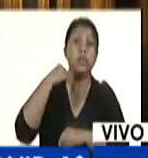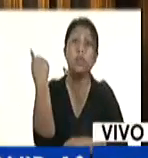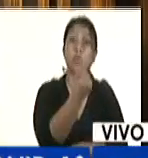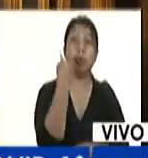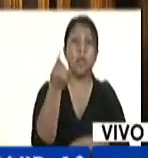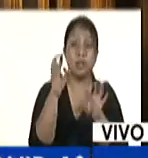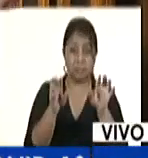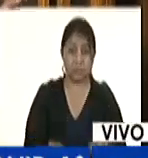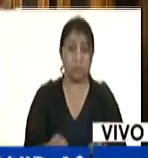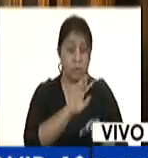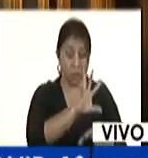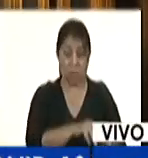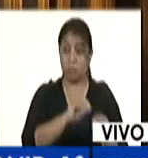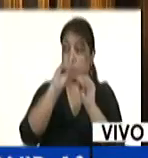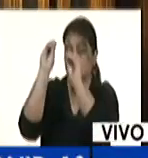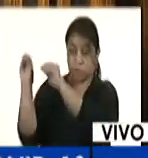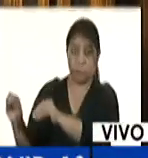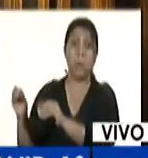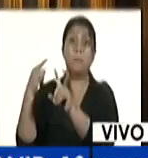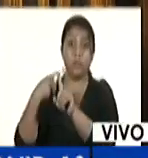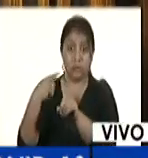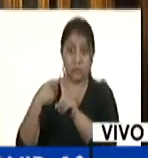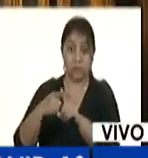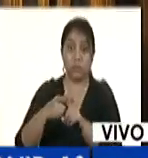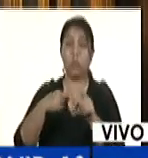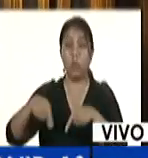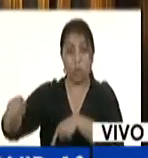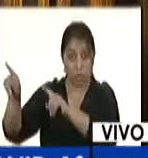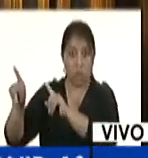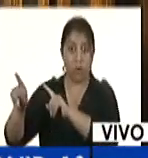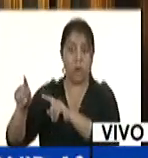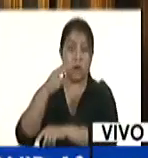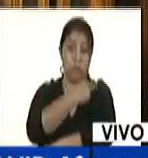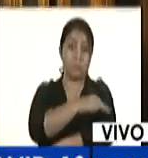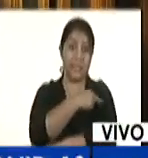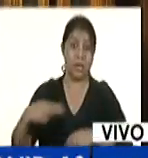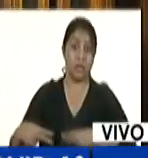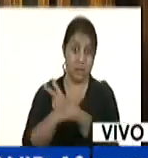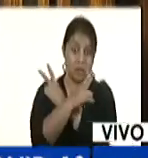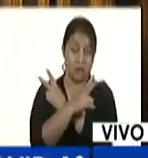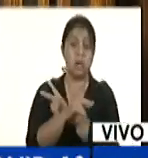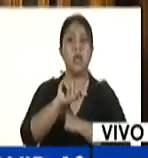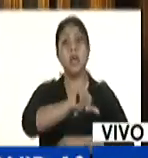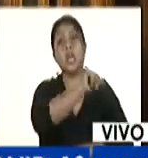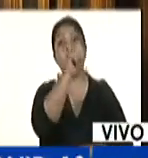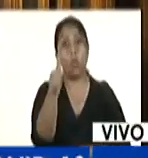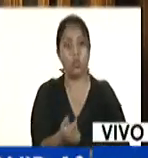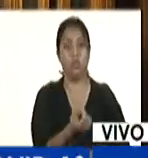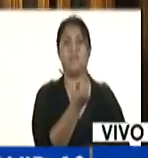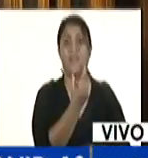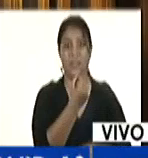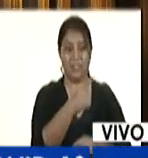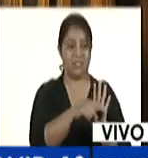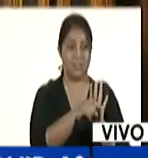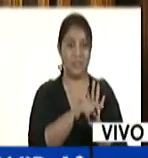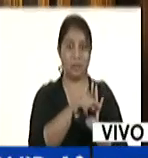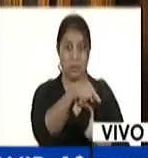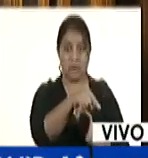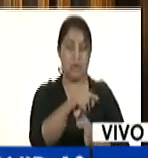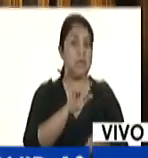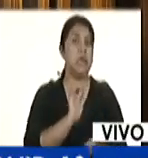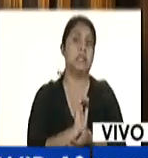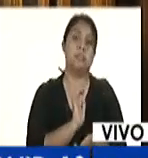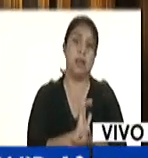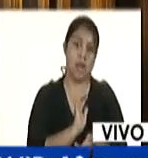Unos, los positivos, al área de positivos, y otros se fueron al área donde estaban esperando